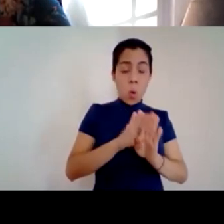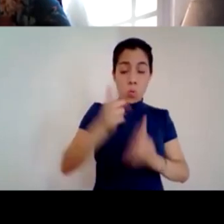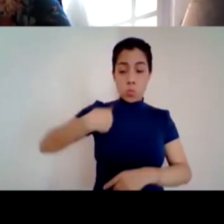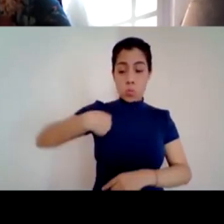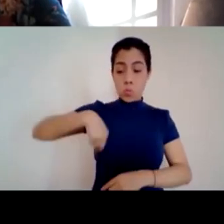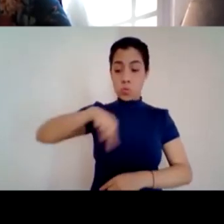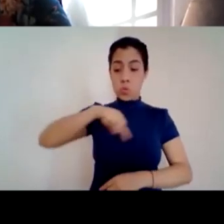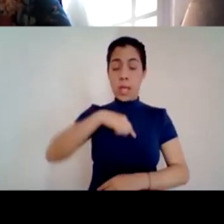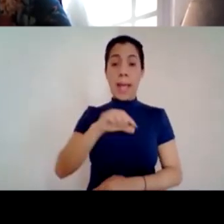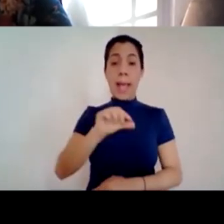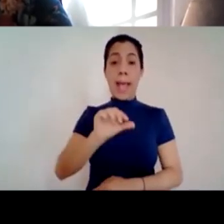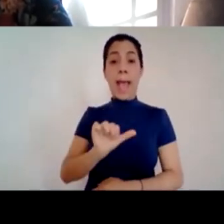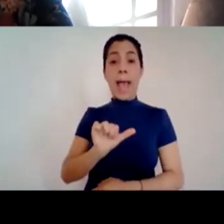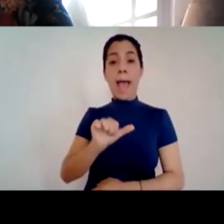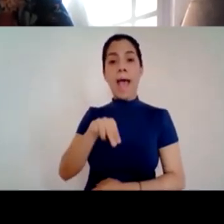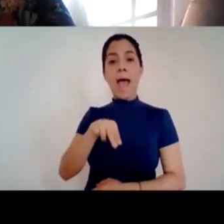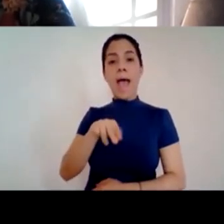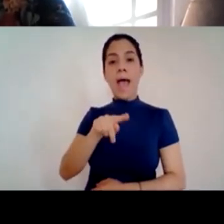antidestino